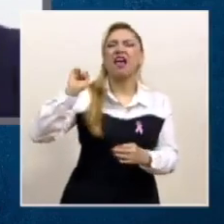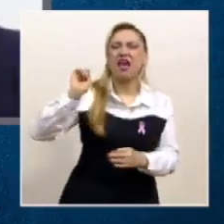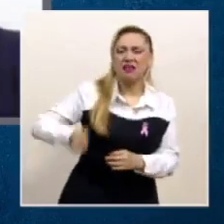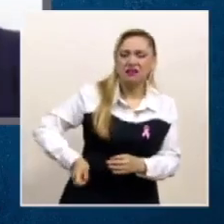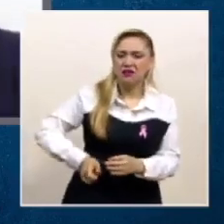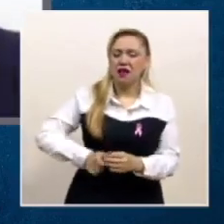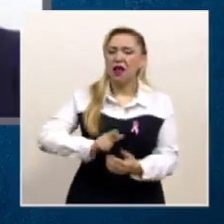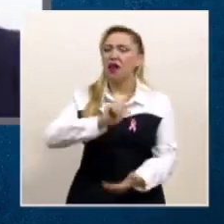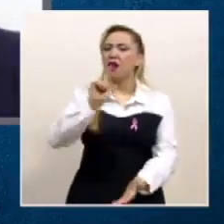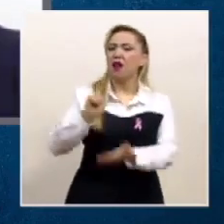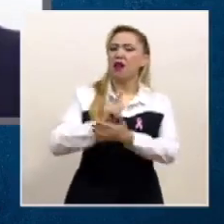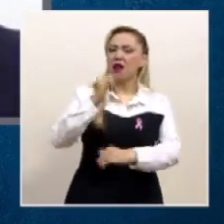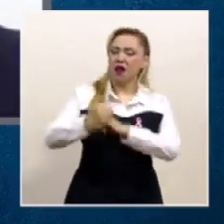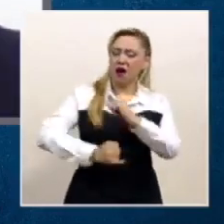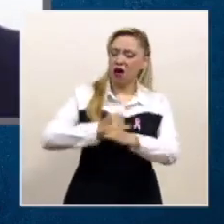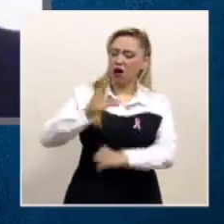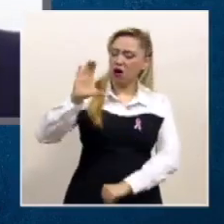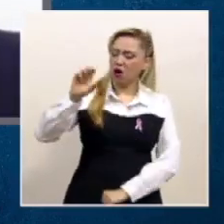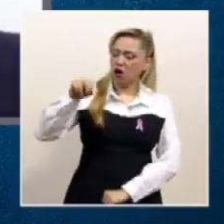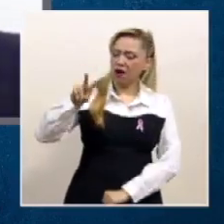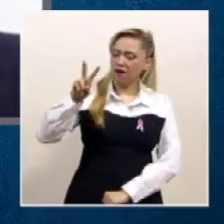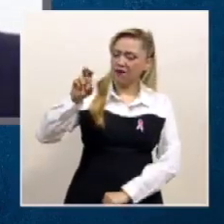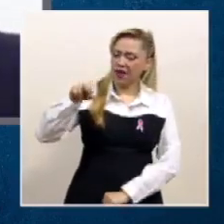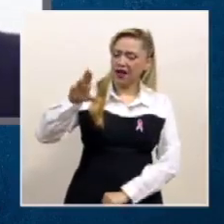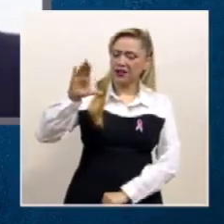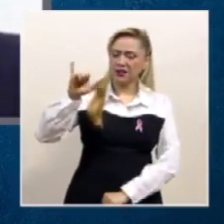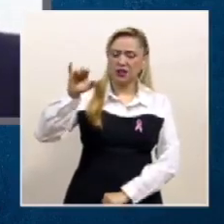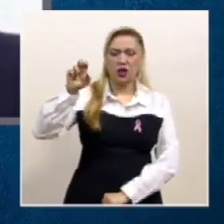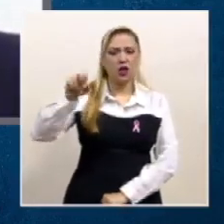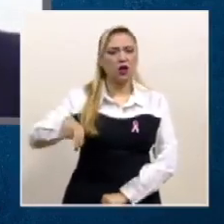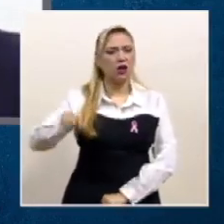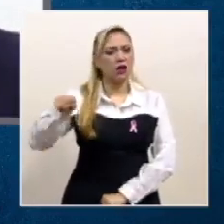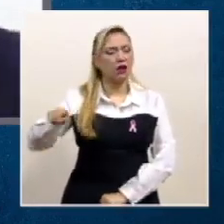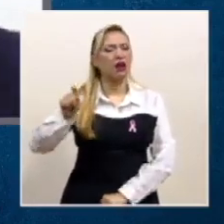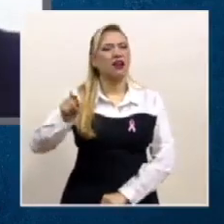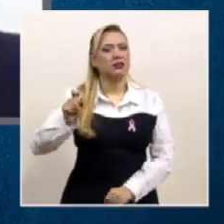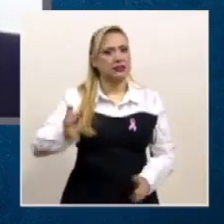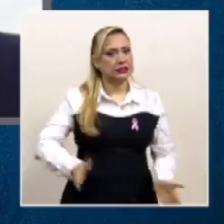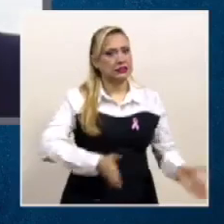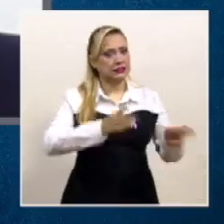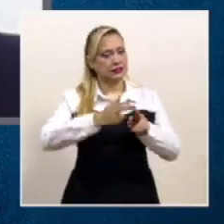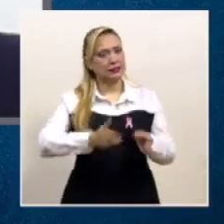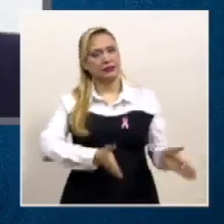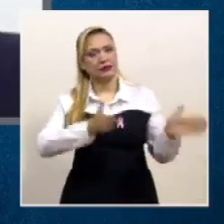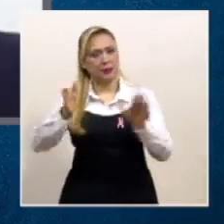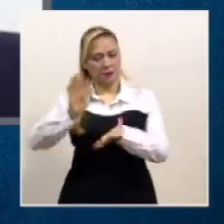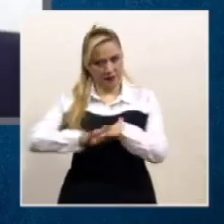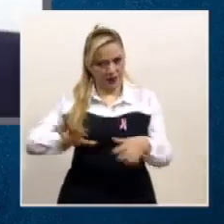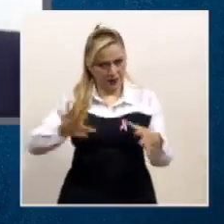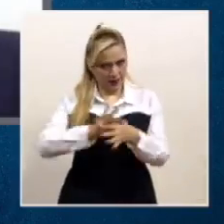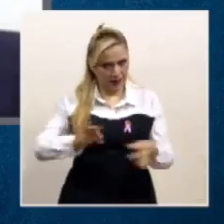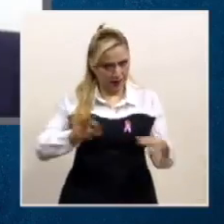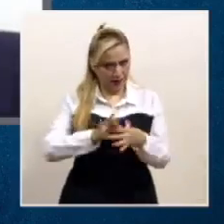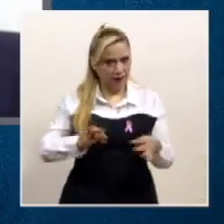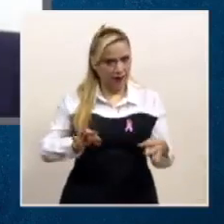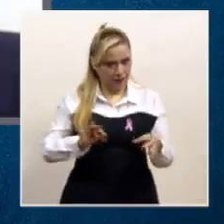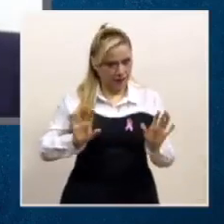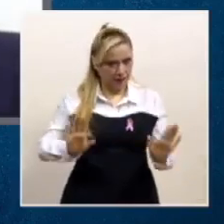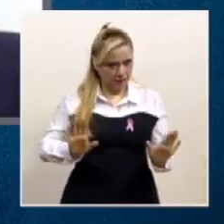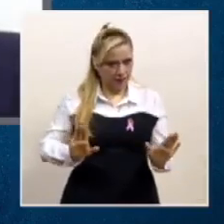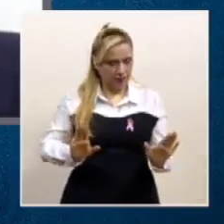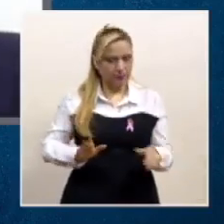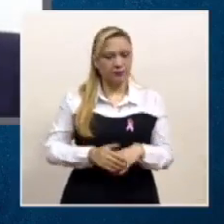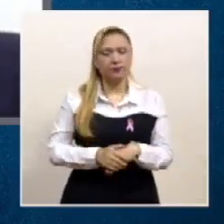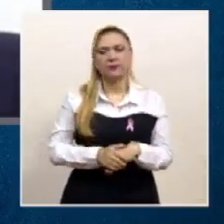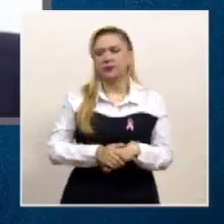convención, qué establece, digamos, a reserva de empezar en el siguiente bloque a ahondar a detalle? Claro, Roberto, sin un